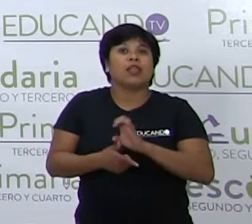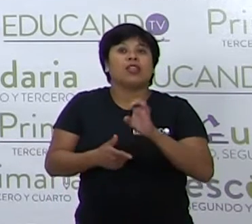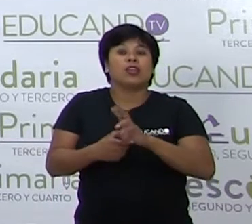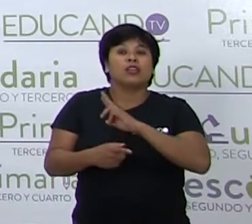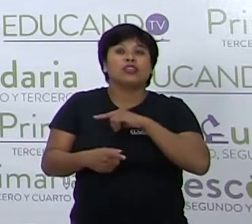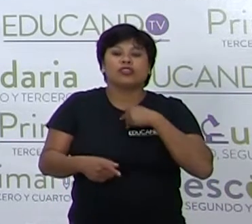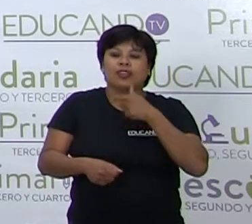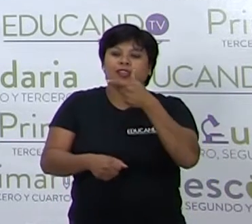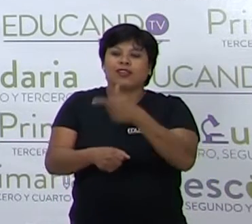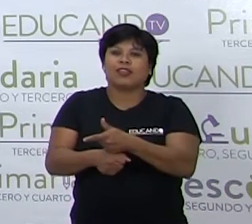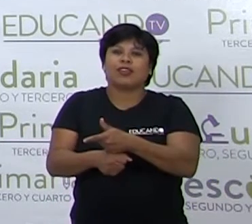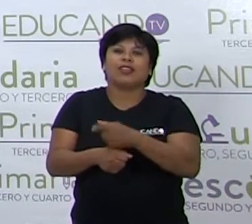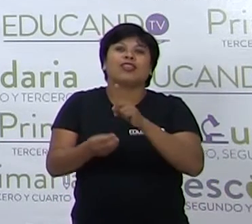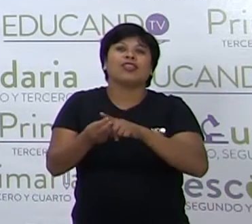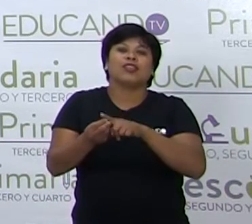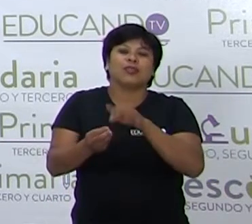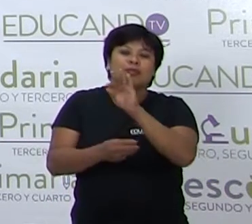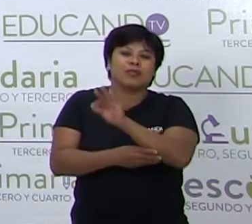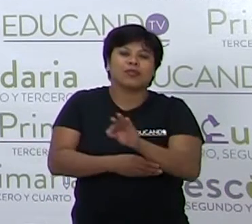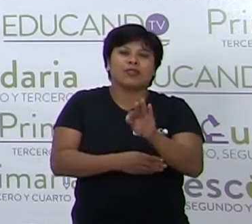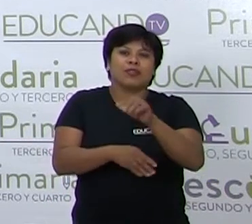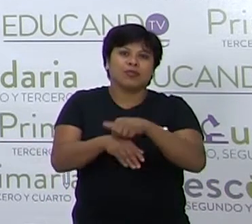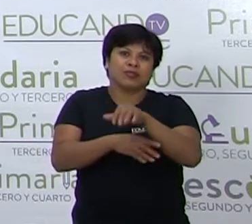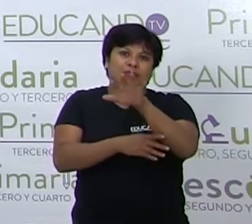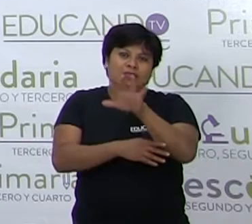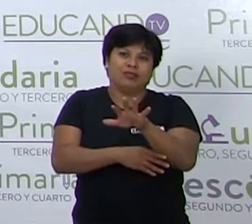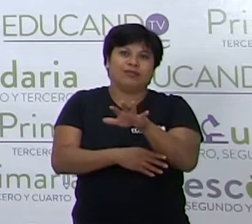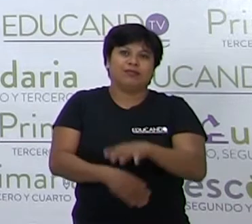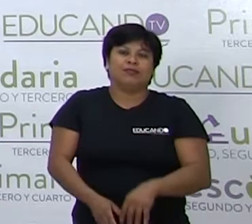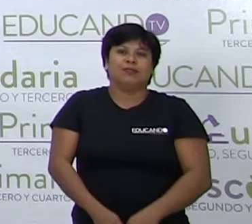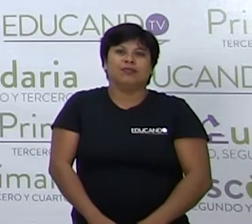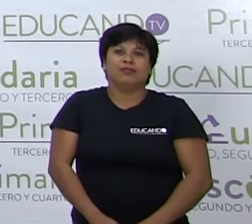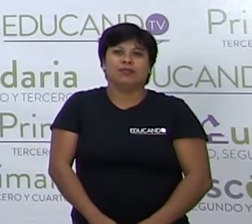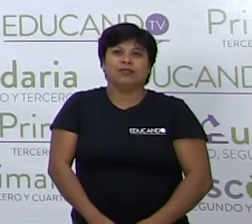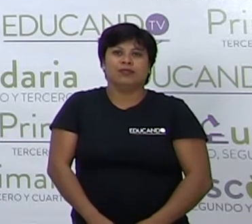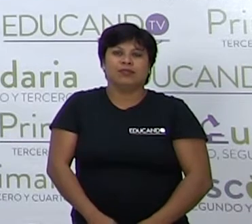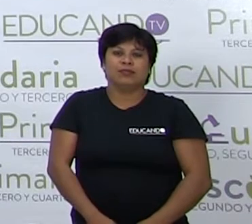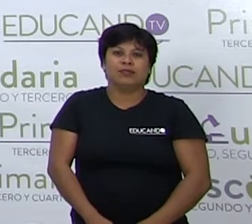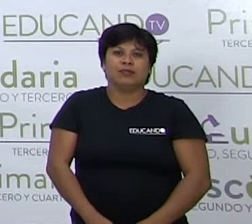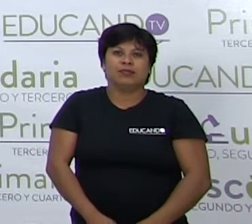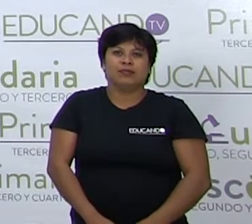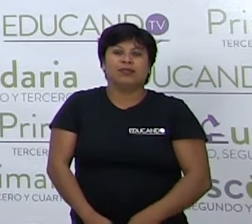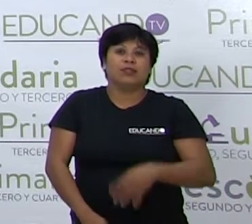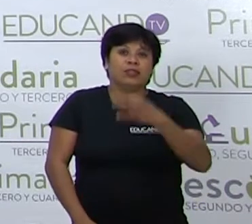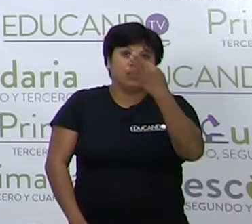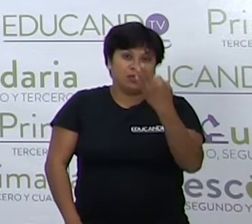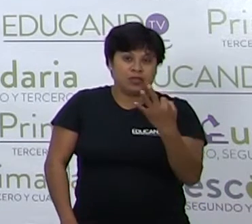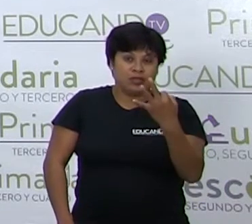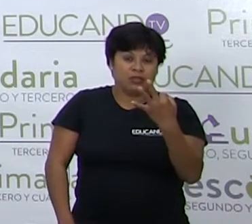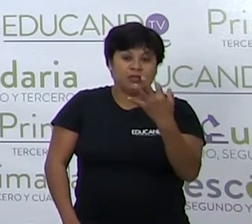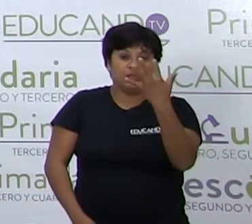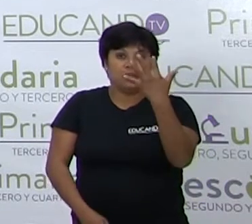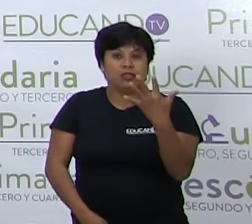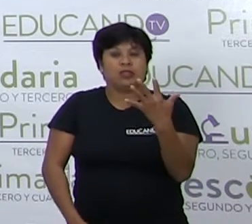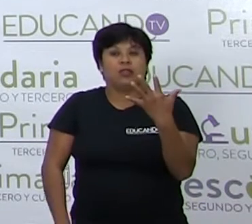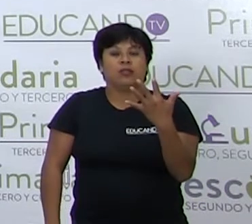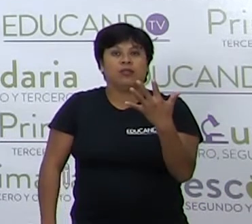ya encontré dónde ubicar este número. 5. 3,